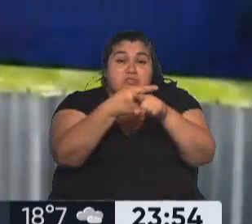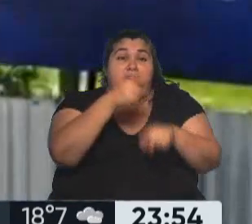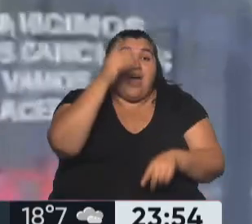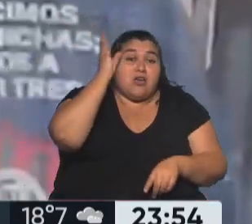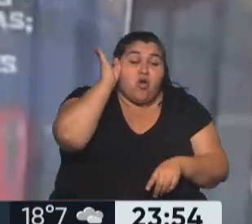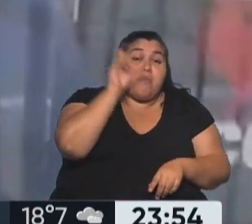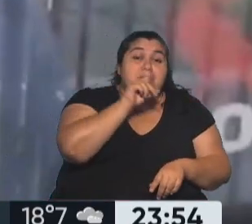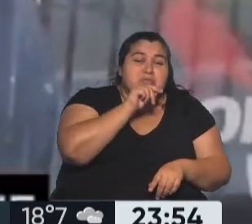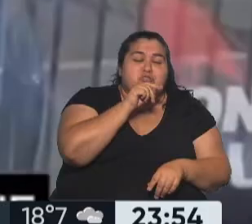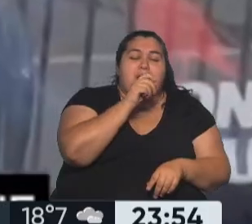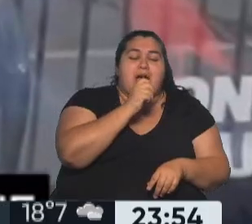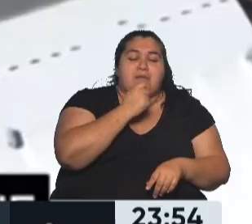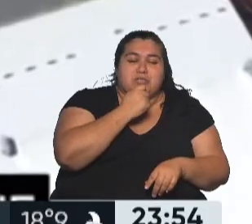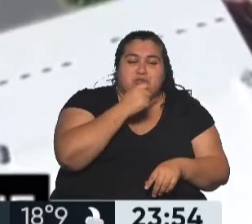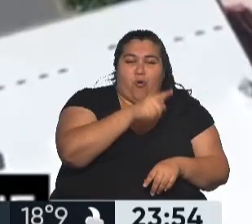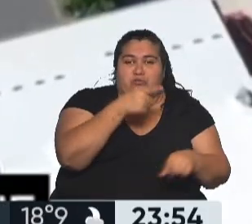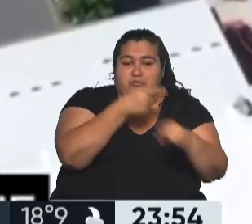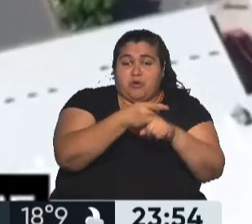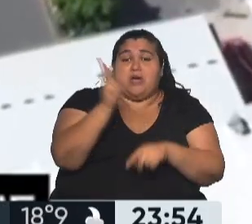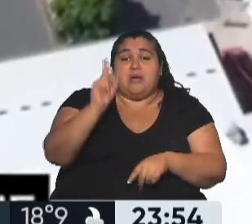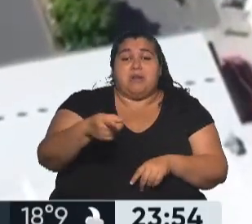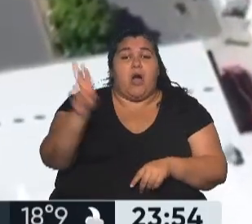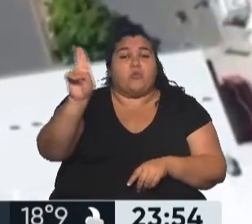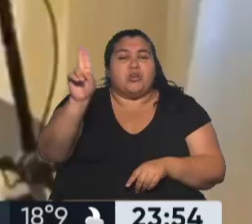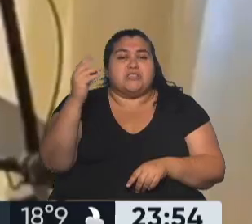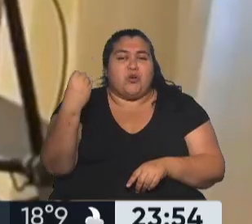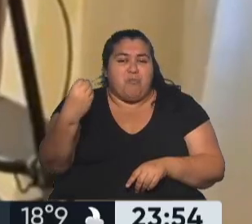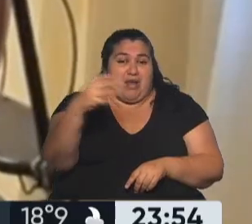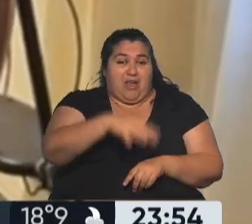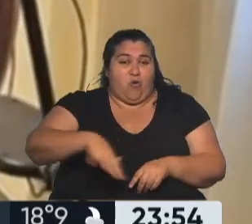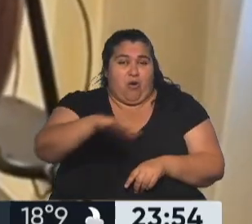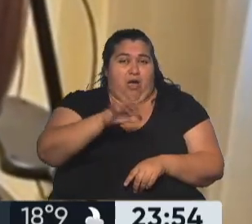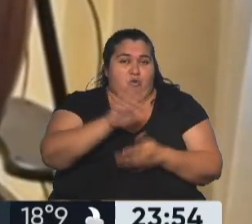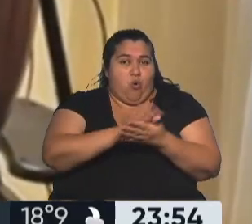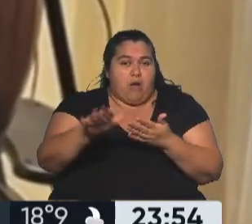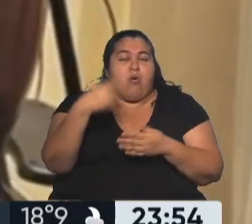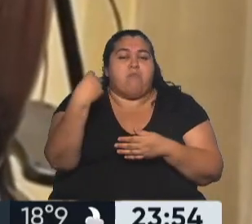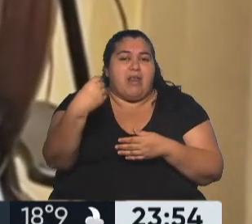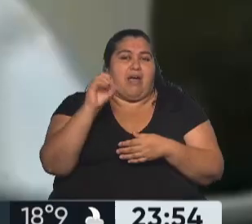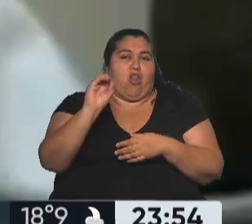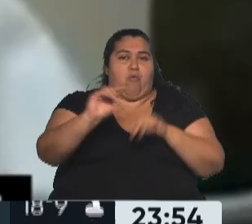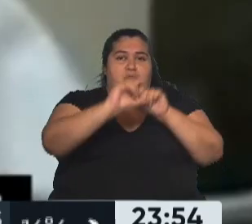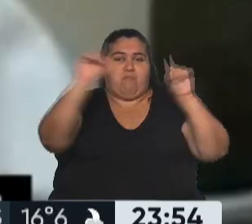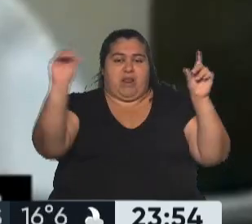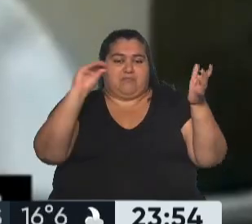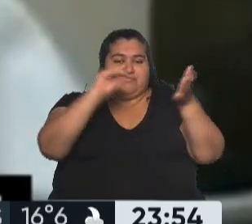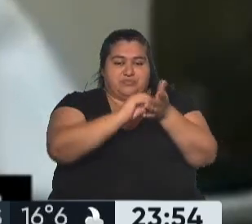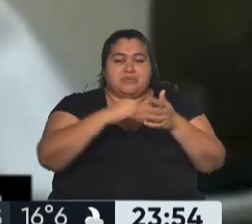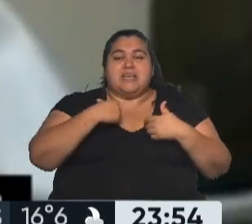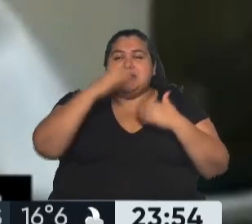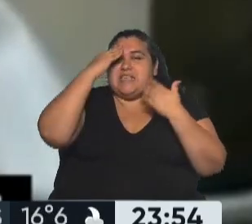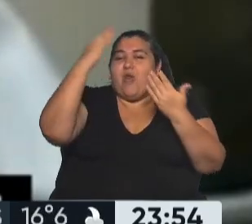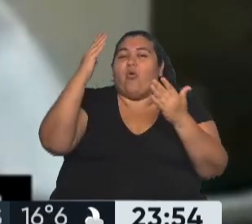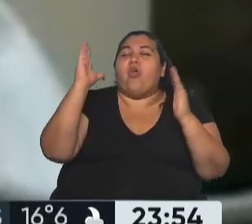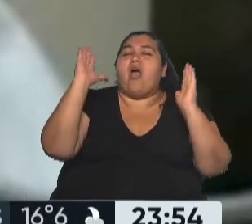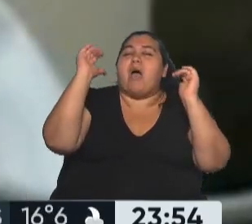y en la última, cuando se le pidió autorización para que el nuevo estadio en Boedo lleve su nombre. Saludo a los